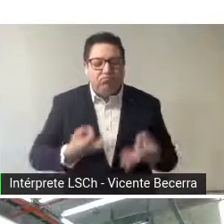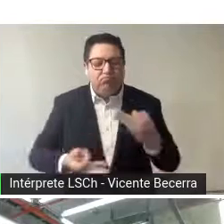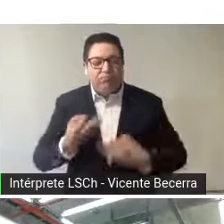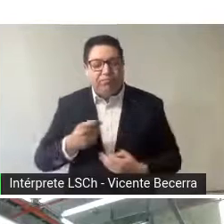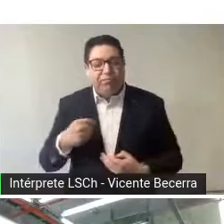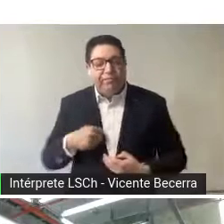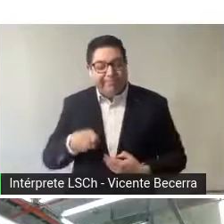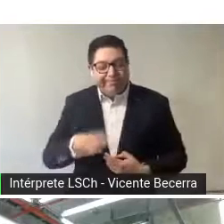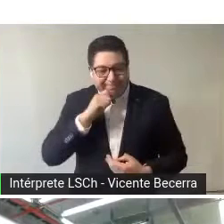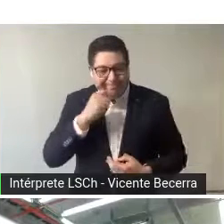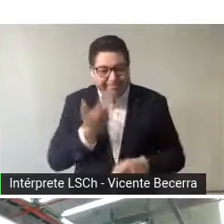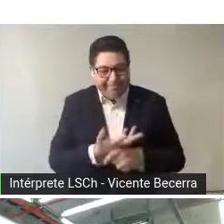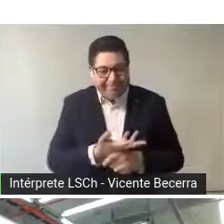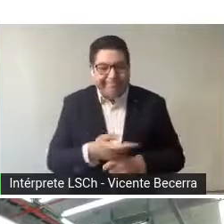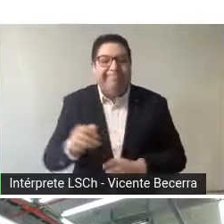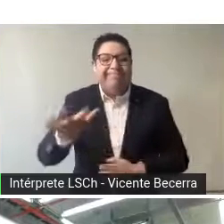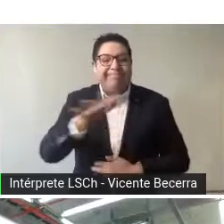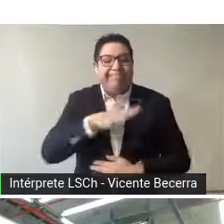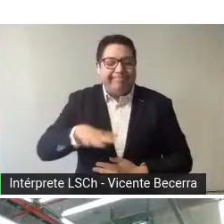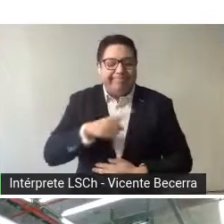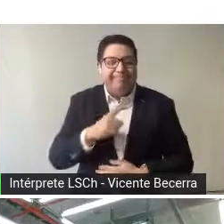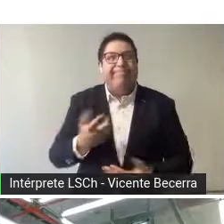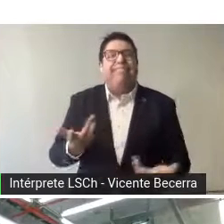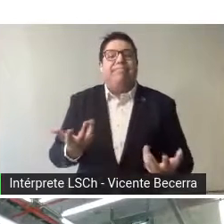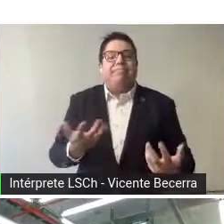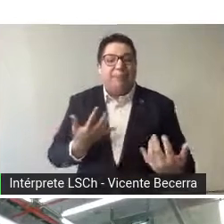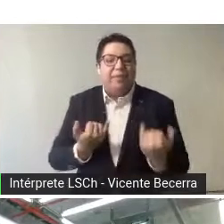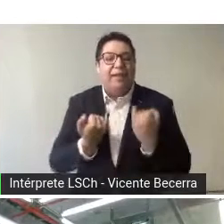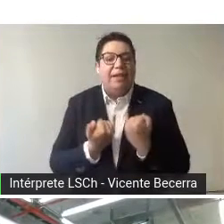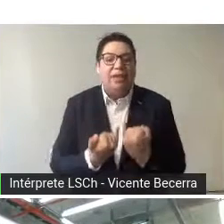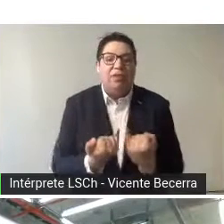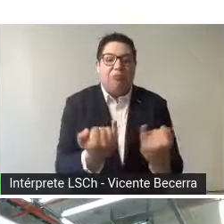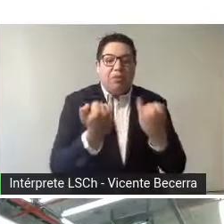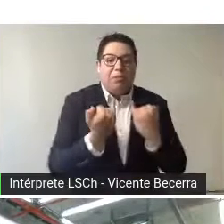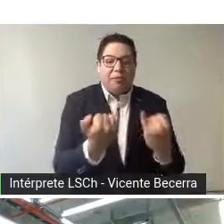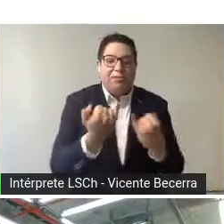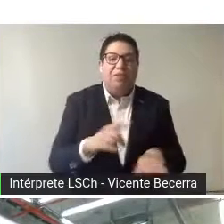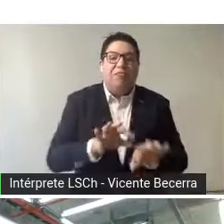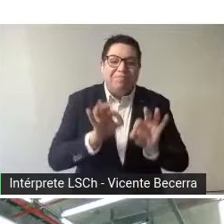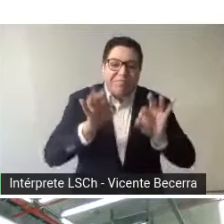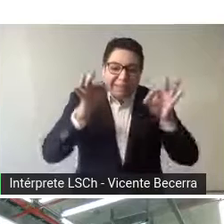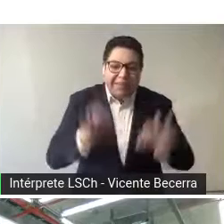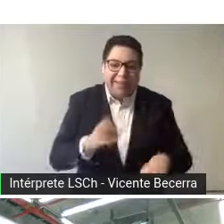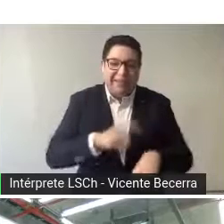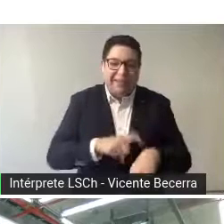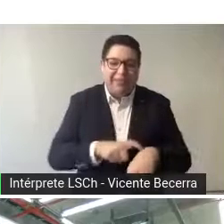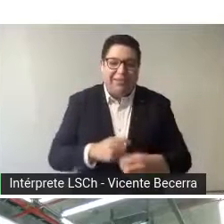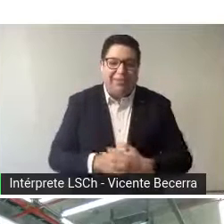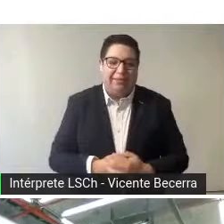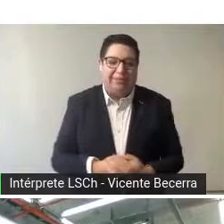ahí se produjo esa información que es eficiente, que permite